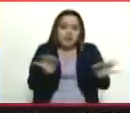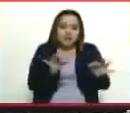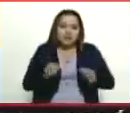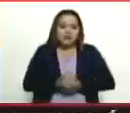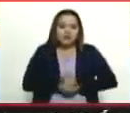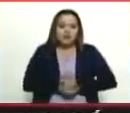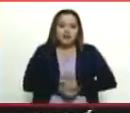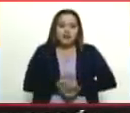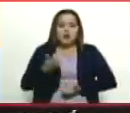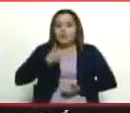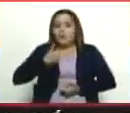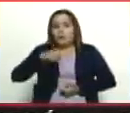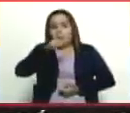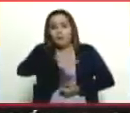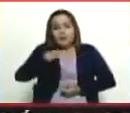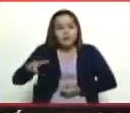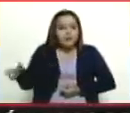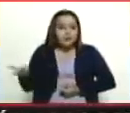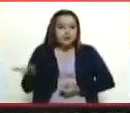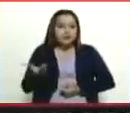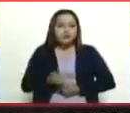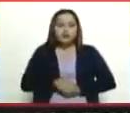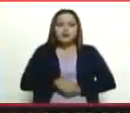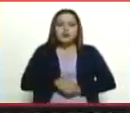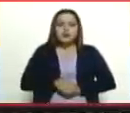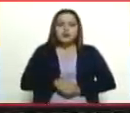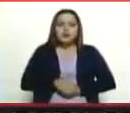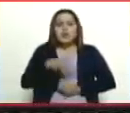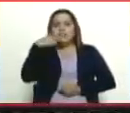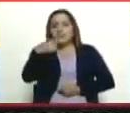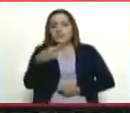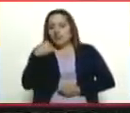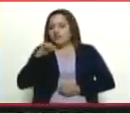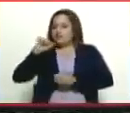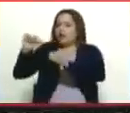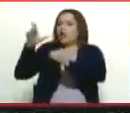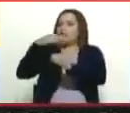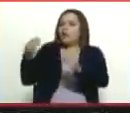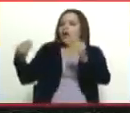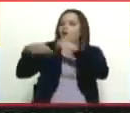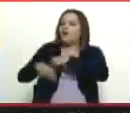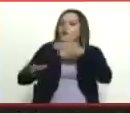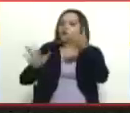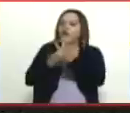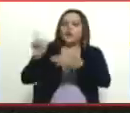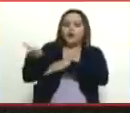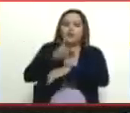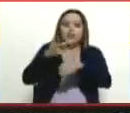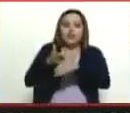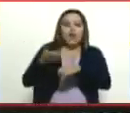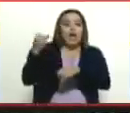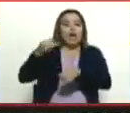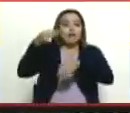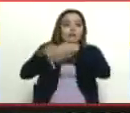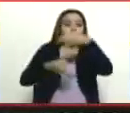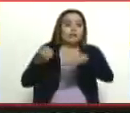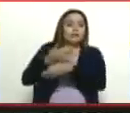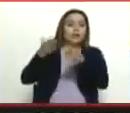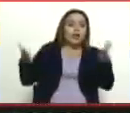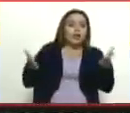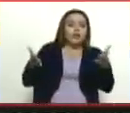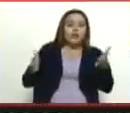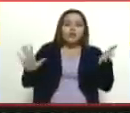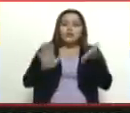Cualquier persona, cualquier ciudadano que manifestara estar en contra, abiertamente estar en contra de la dictadura de